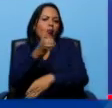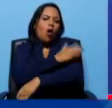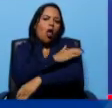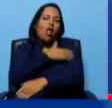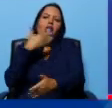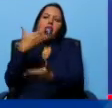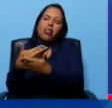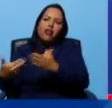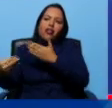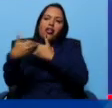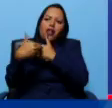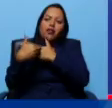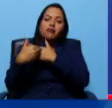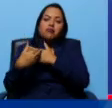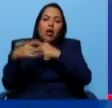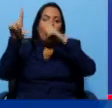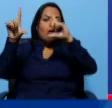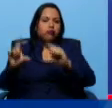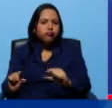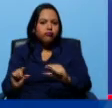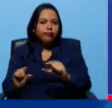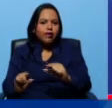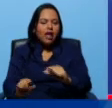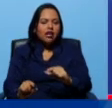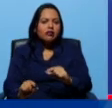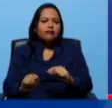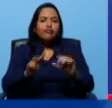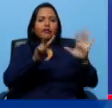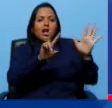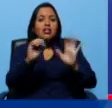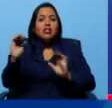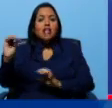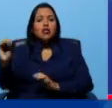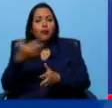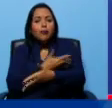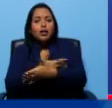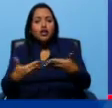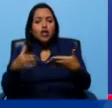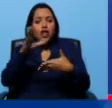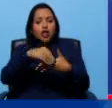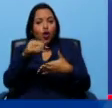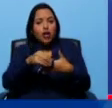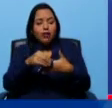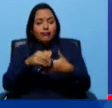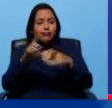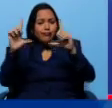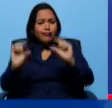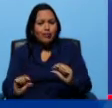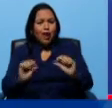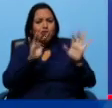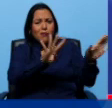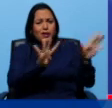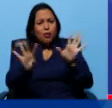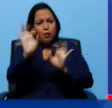ingresaron 700 millones de dólares. Perdimos el 99% del ingreso.